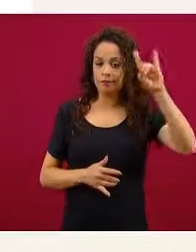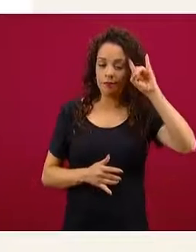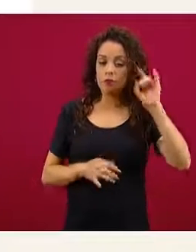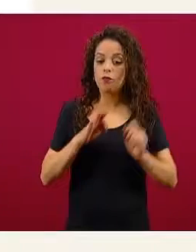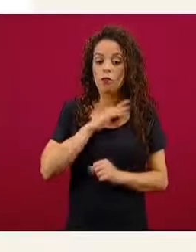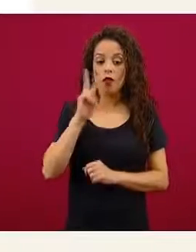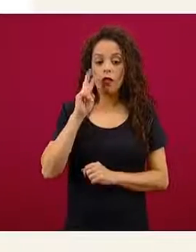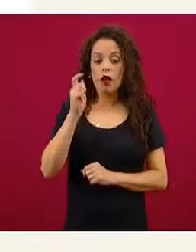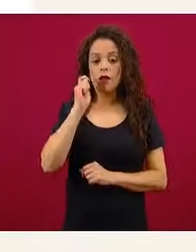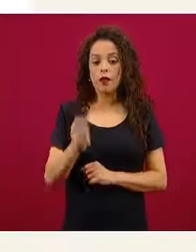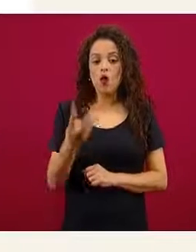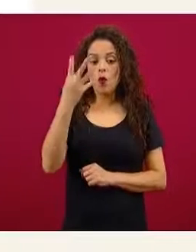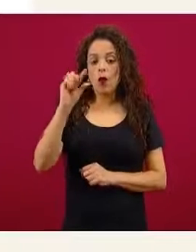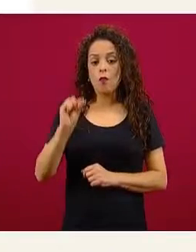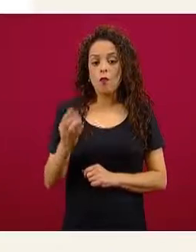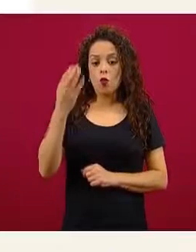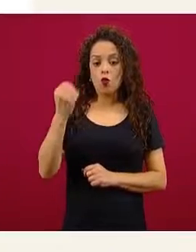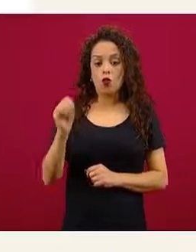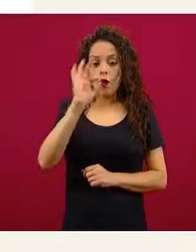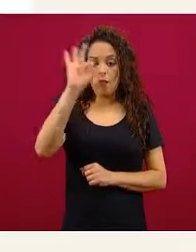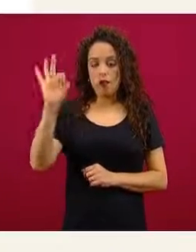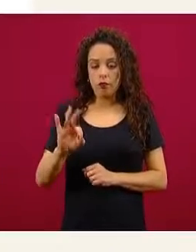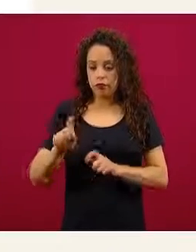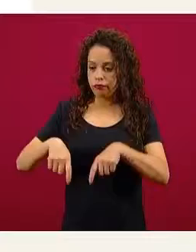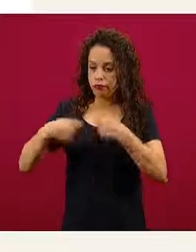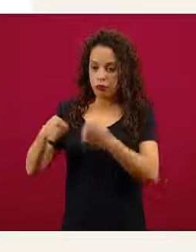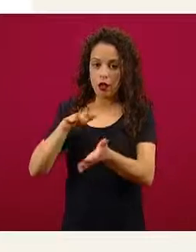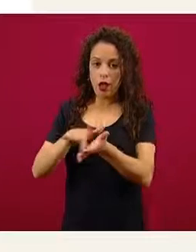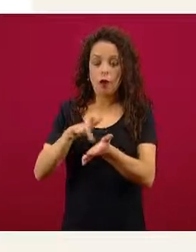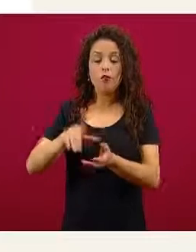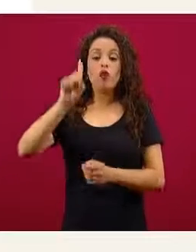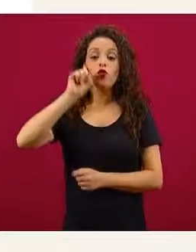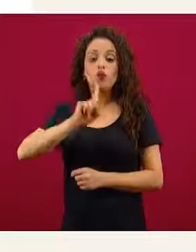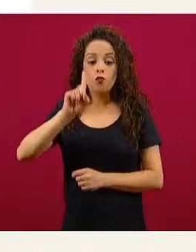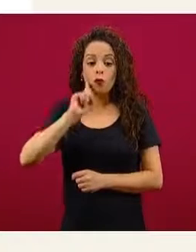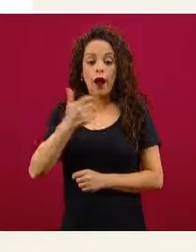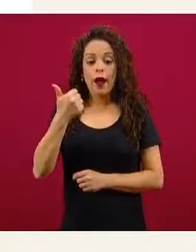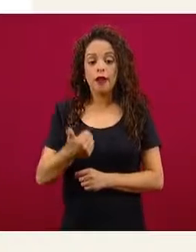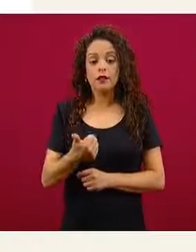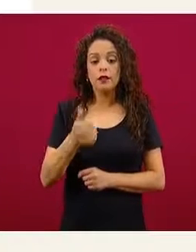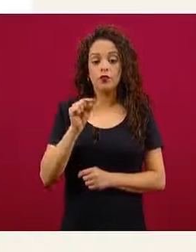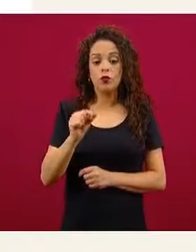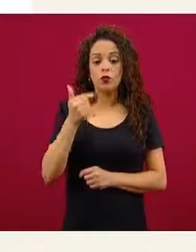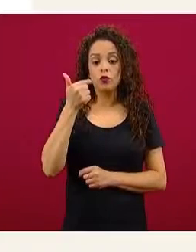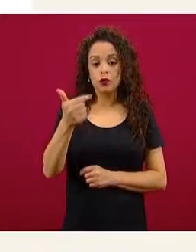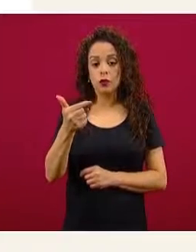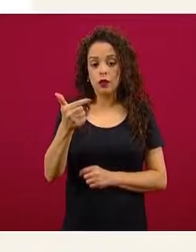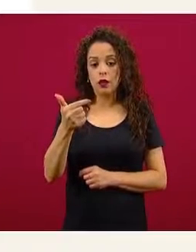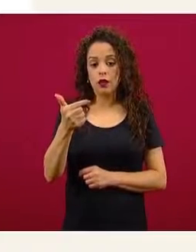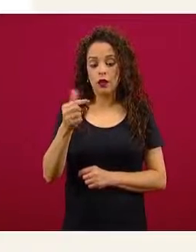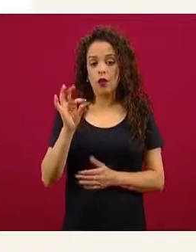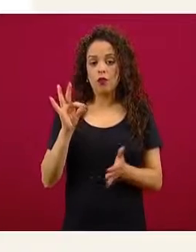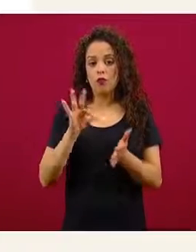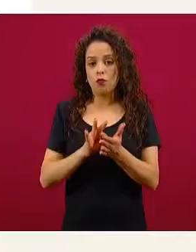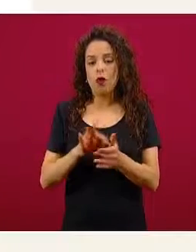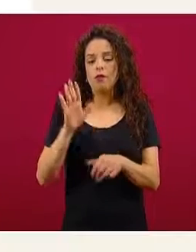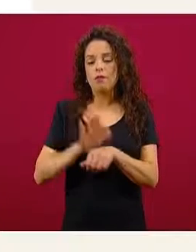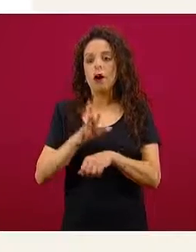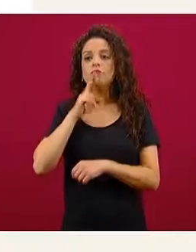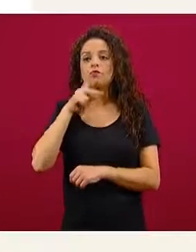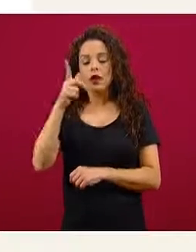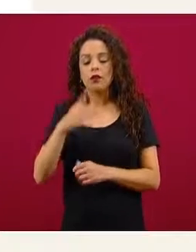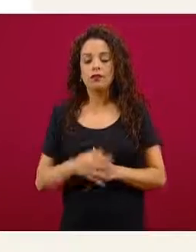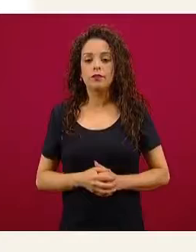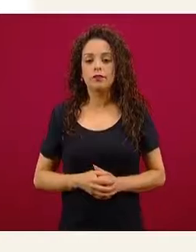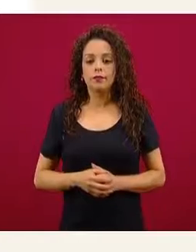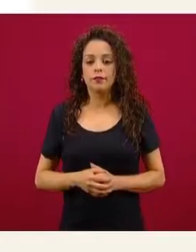4.9 ha favorecido a las mujeres y 6.7 puntos porcentuales ha mejorado. En donde no ha